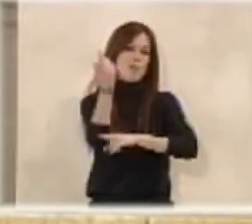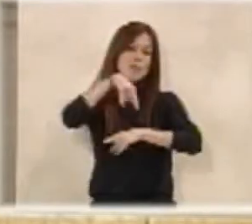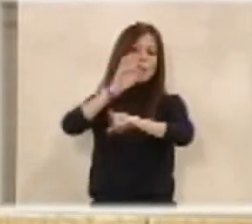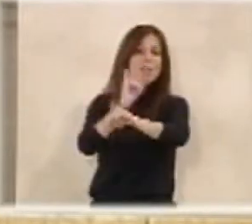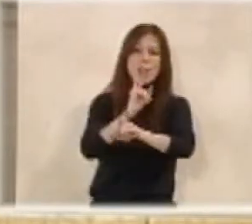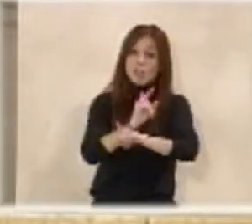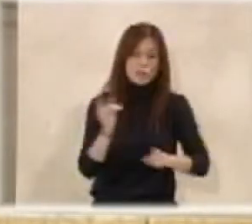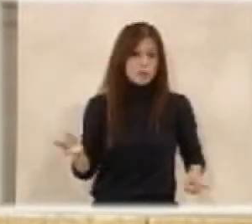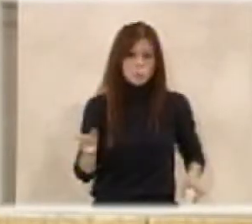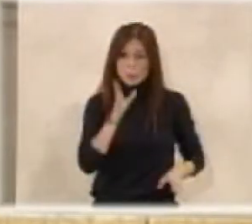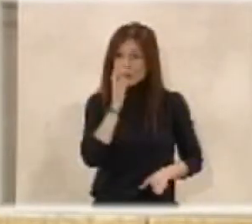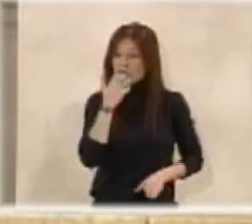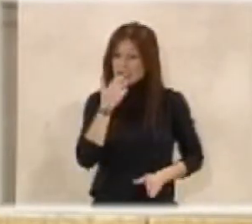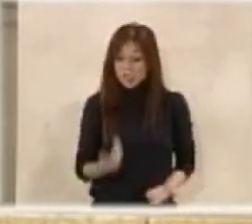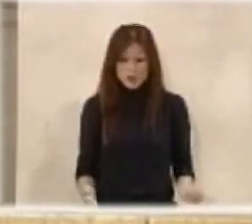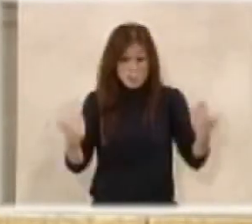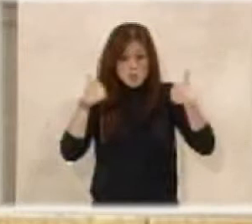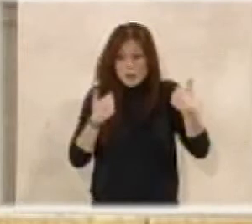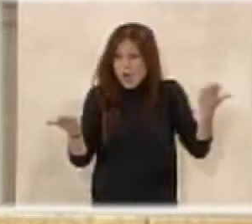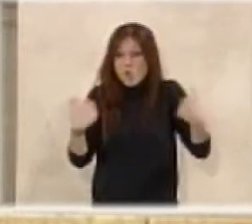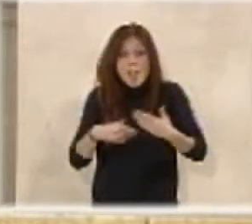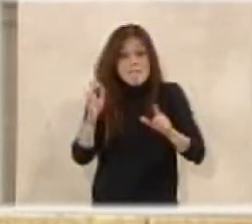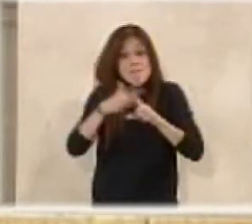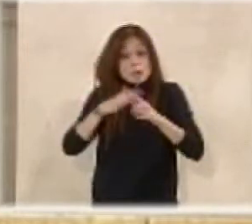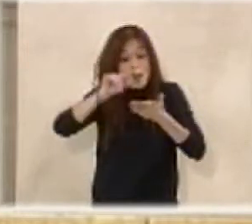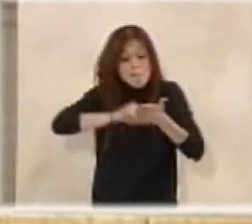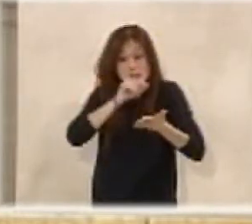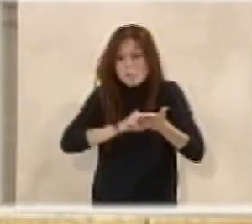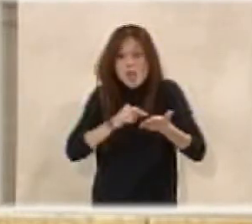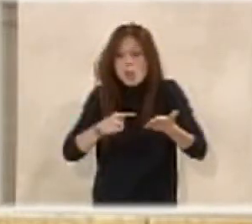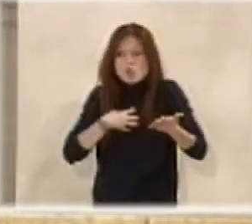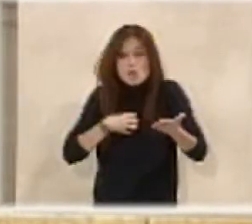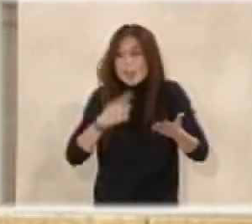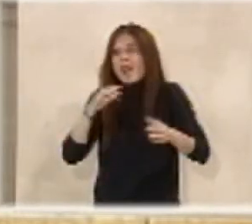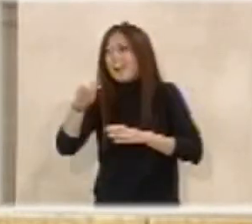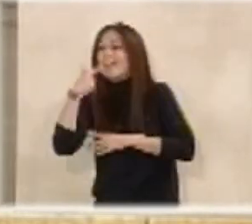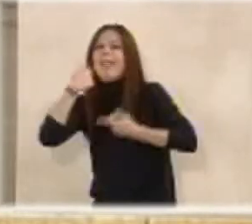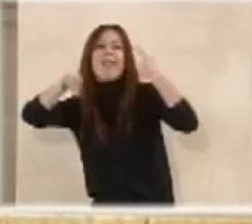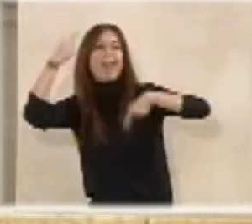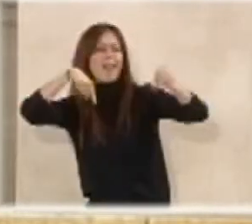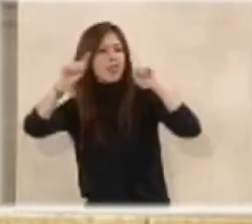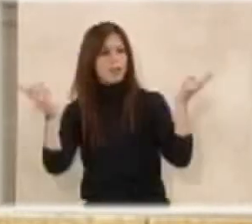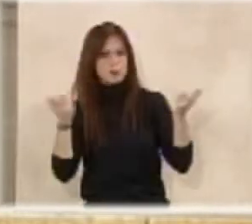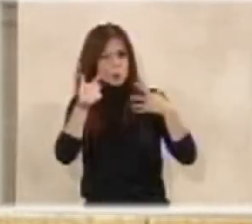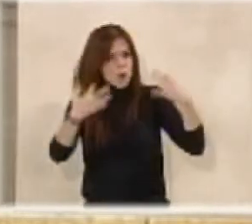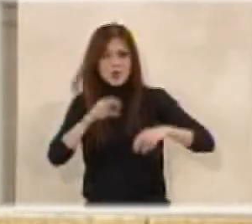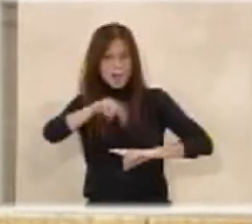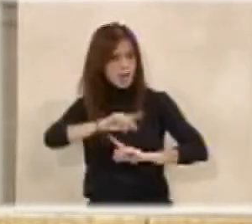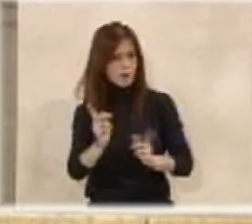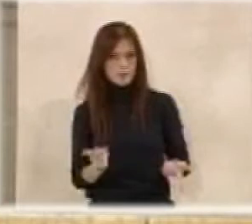engañando. Porque cuando uno no tiene la responsabilidad de firmar la factura, puede decir absolutamente lo que quiera. Pero